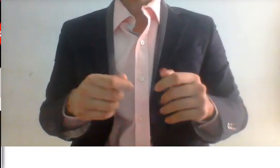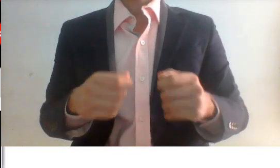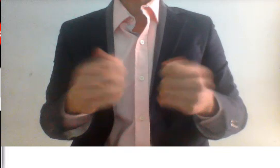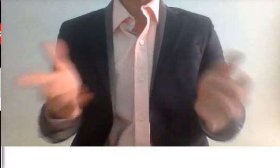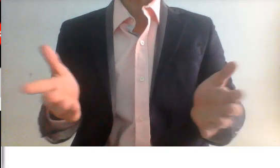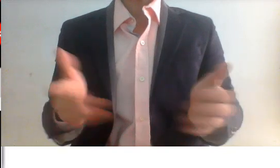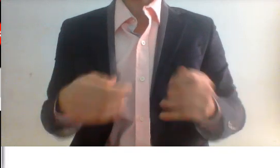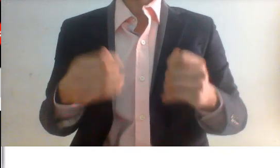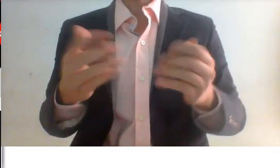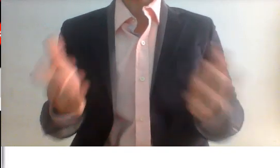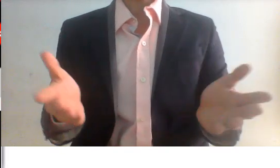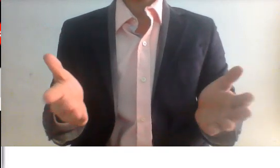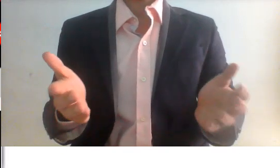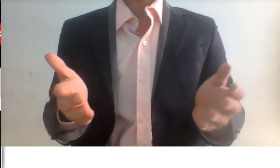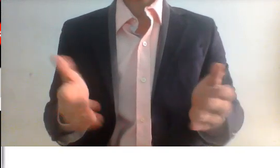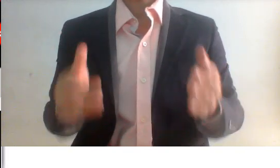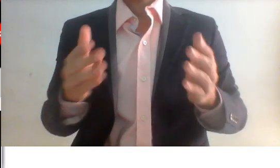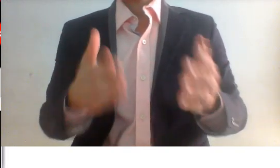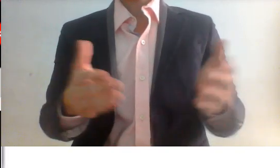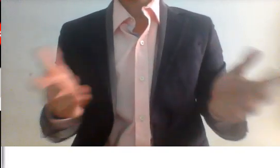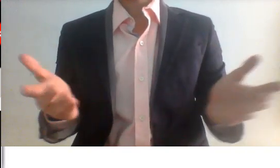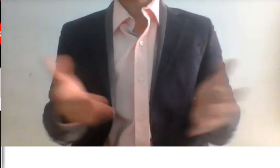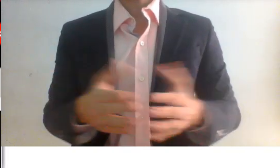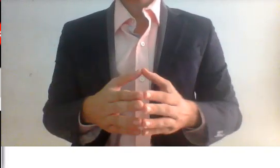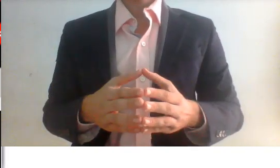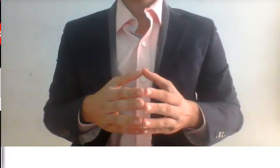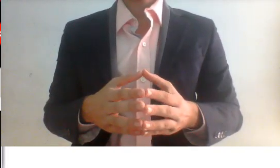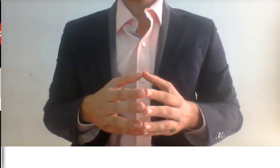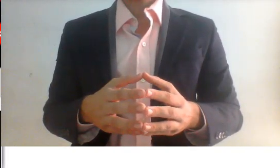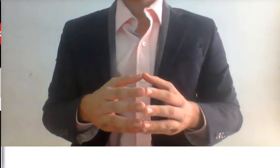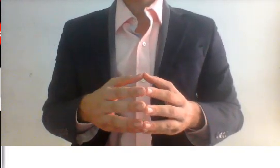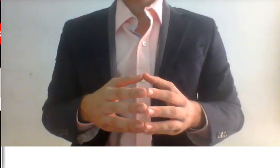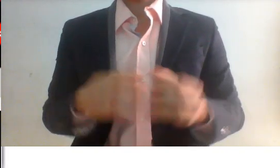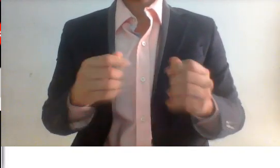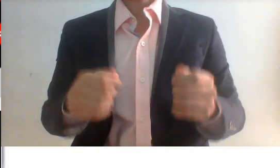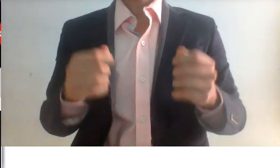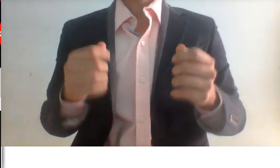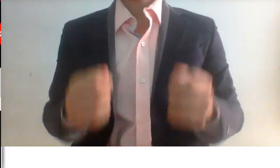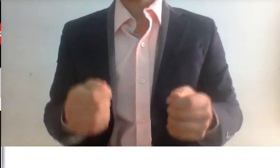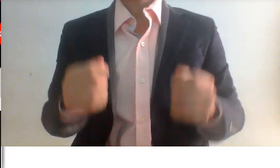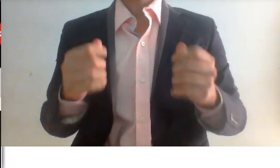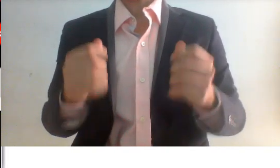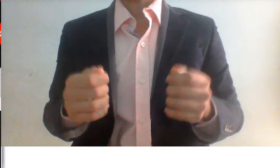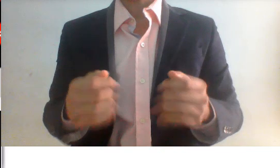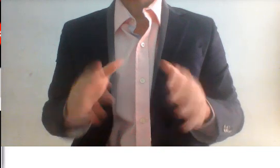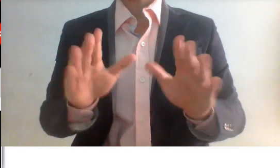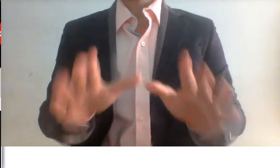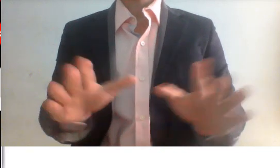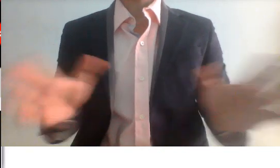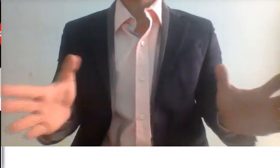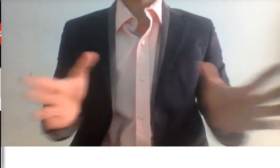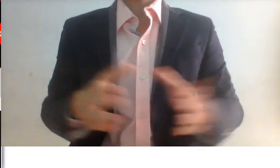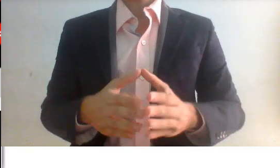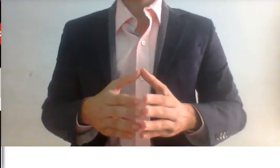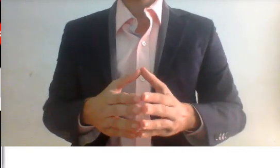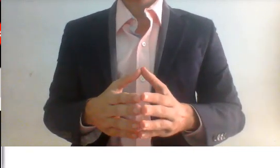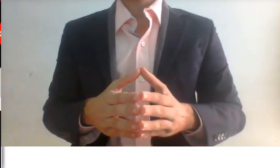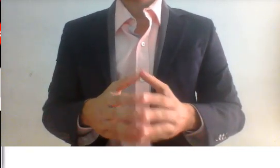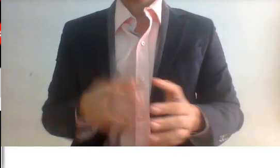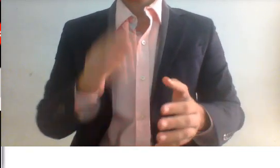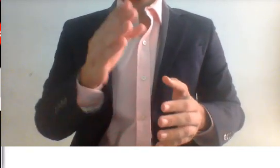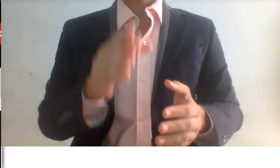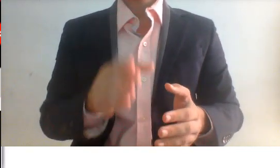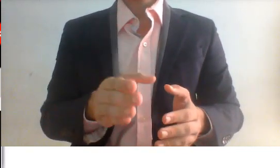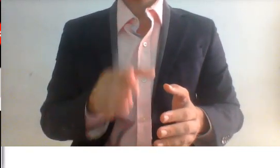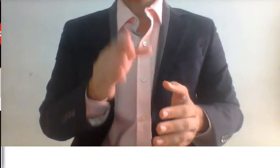nada, pero básicamente dijo: son unos mentirosos. Y aquí es donde nos damos cuenta. Es donde nos estamos percatando, y esto solamente es la punta del